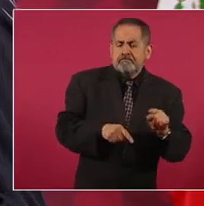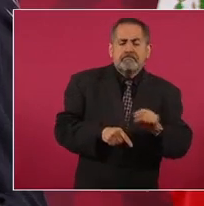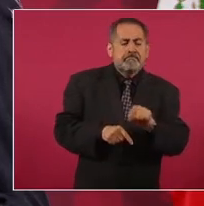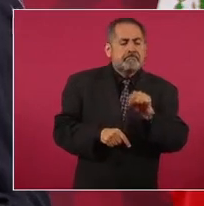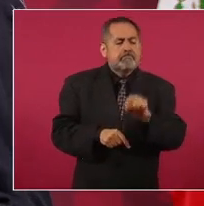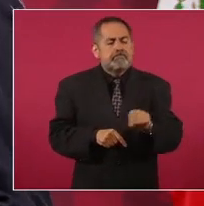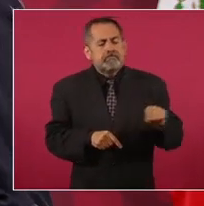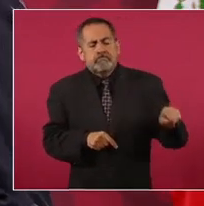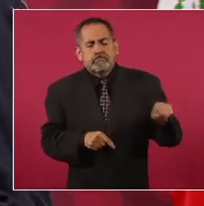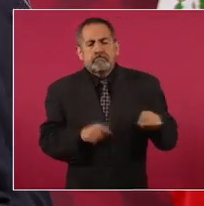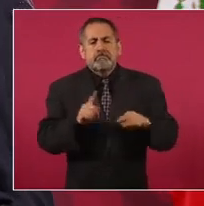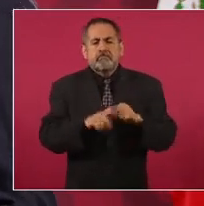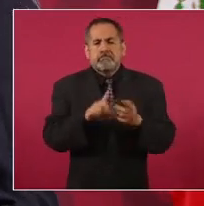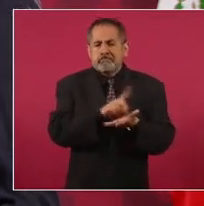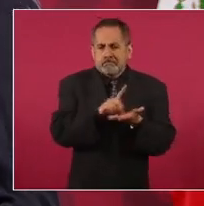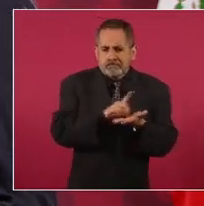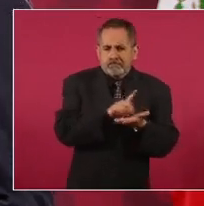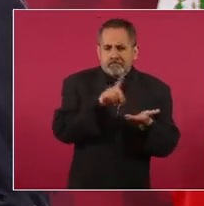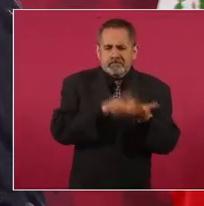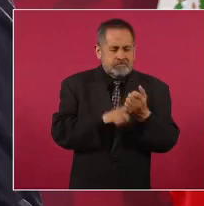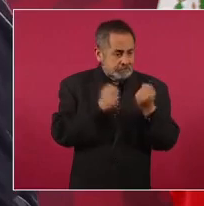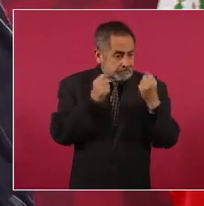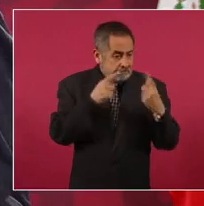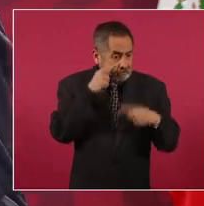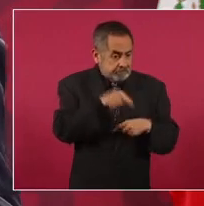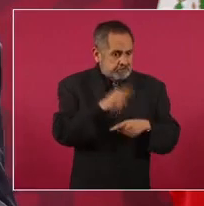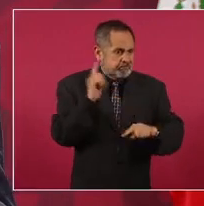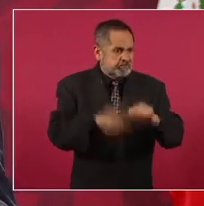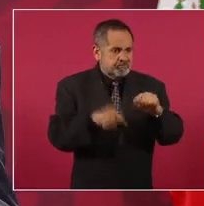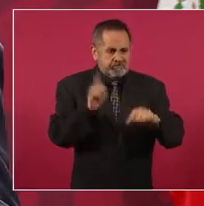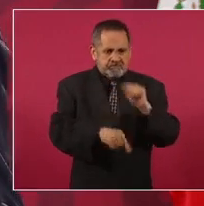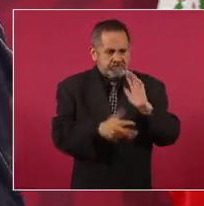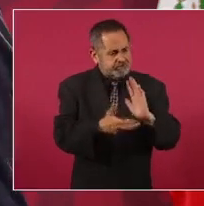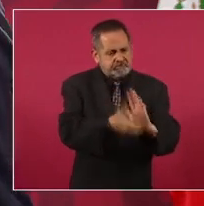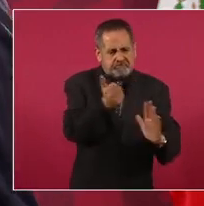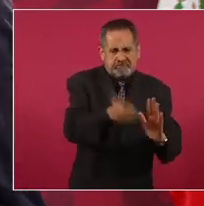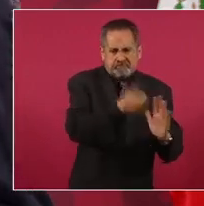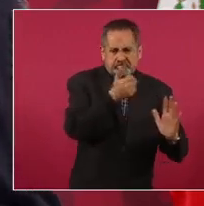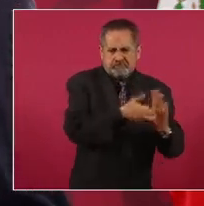de droga, sobre todo de